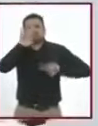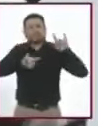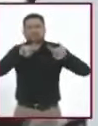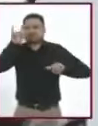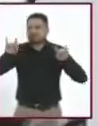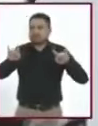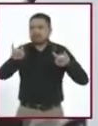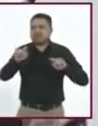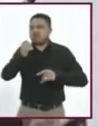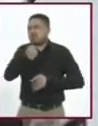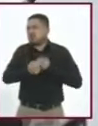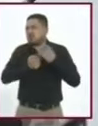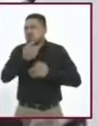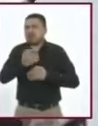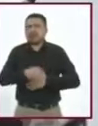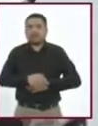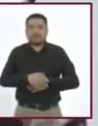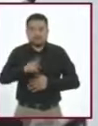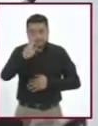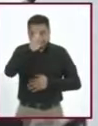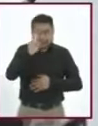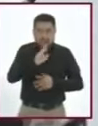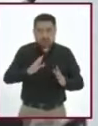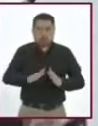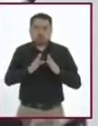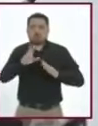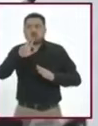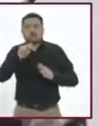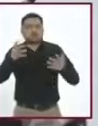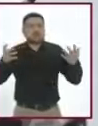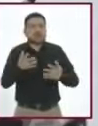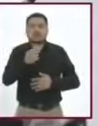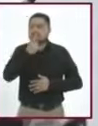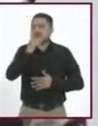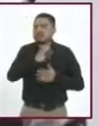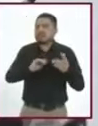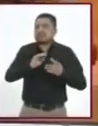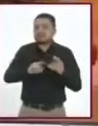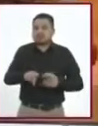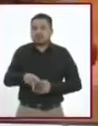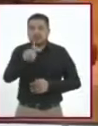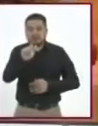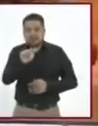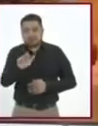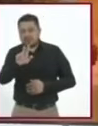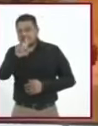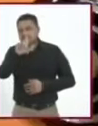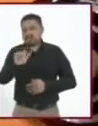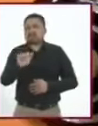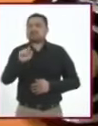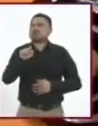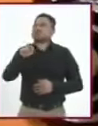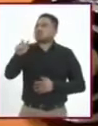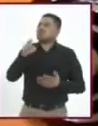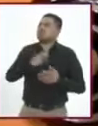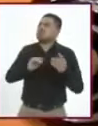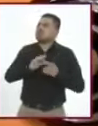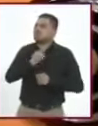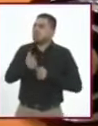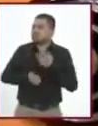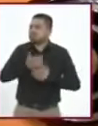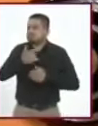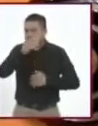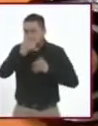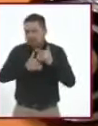con gusto. La peor lucha es la que no se hace, dijo Karl Marx. ¿Y tú, Sherlock Holmes? ¿Con qué frase cerrarías